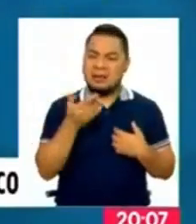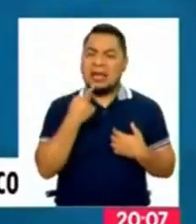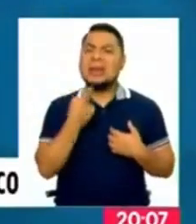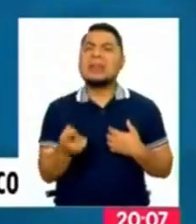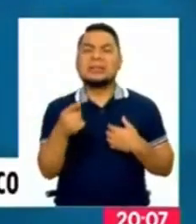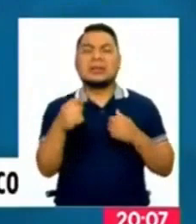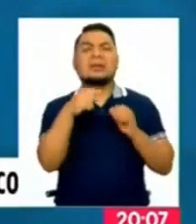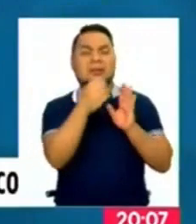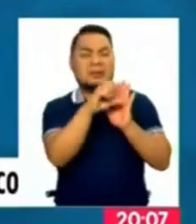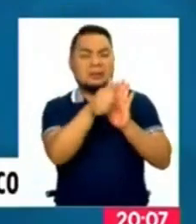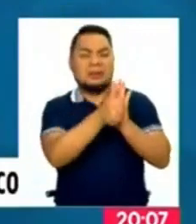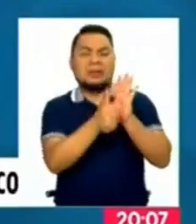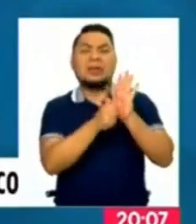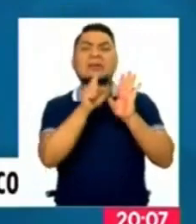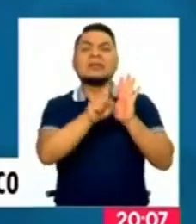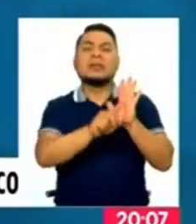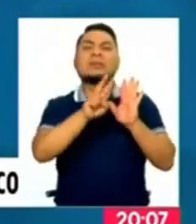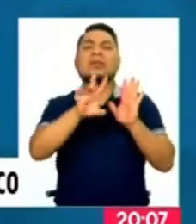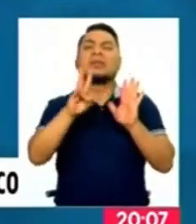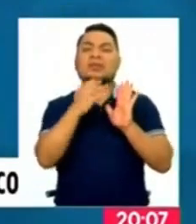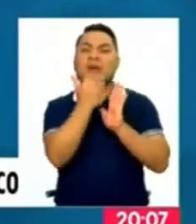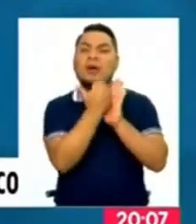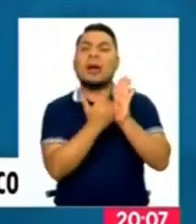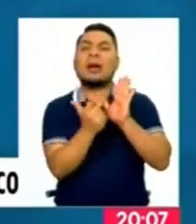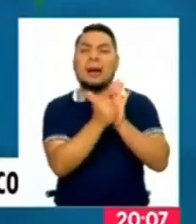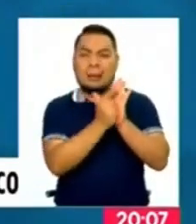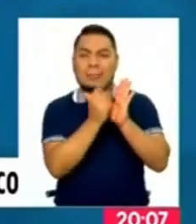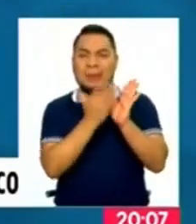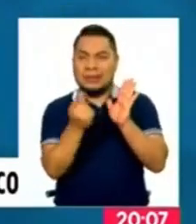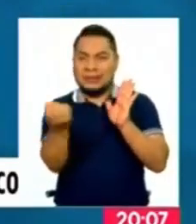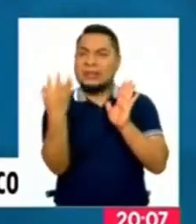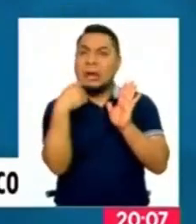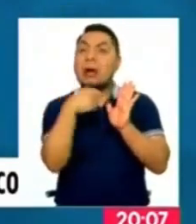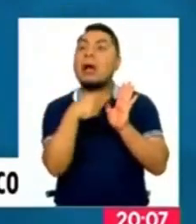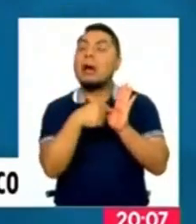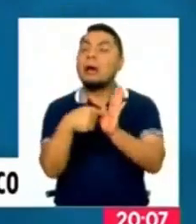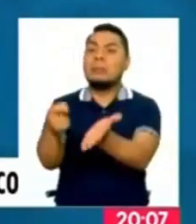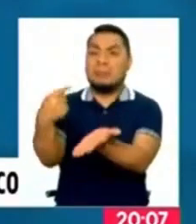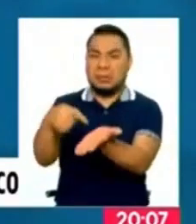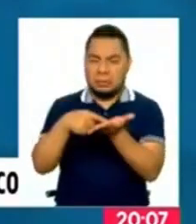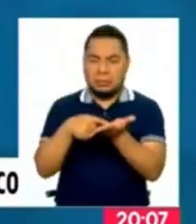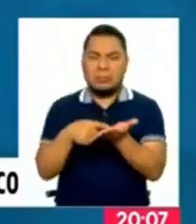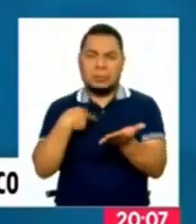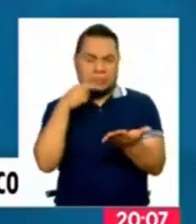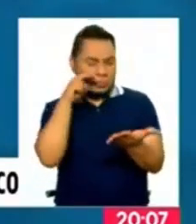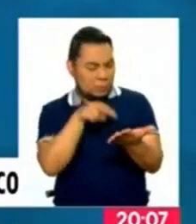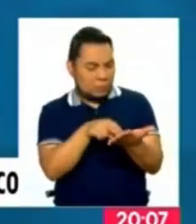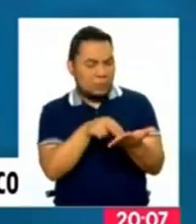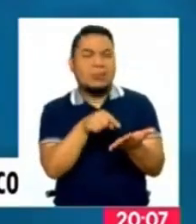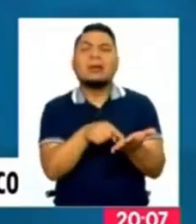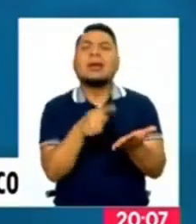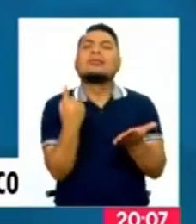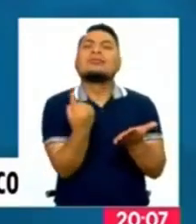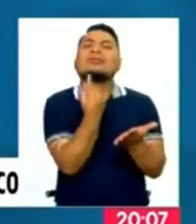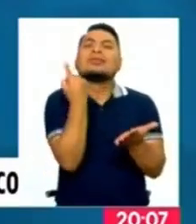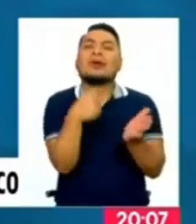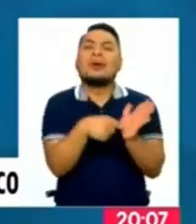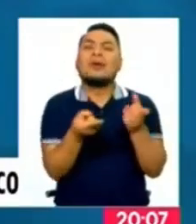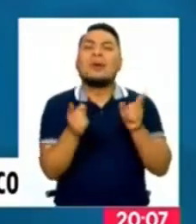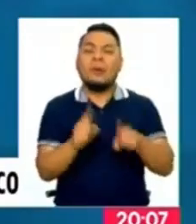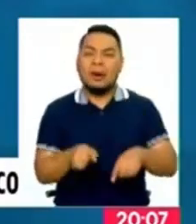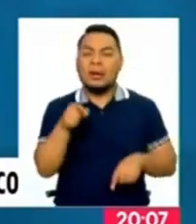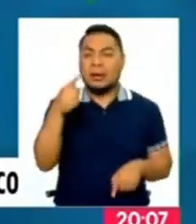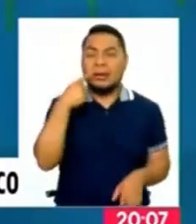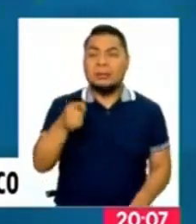la zona del valle del monzón huánuco para capturar a un narcoterrorista pasado turbio de acuerdo a fuentes